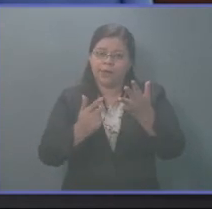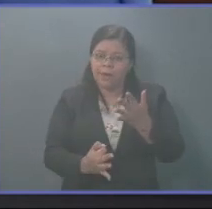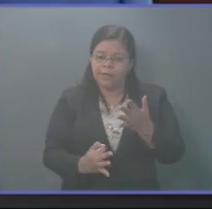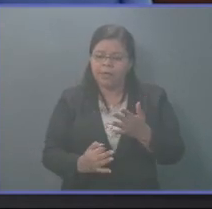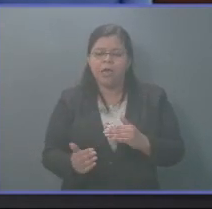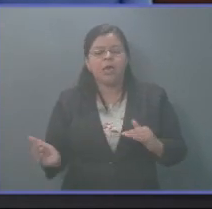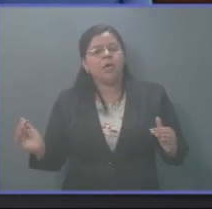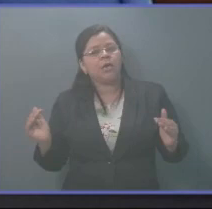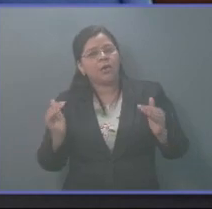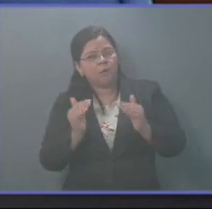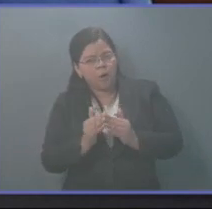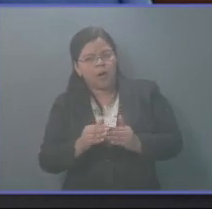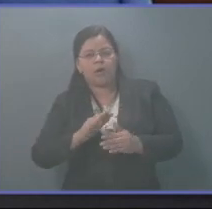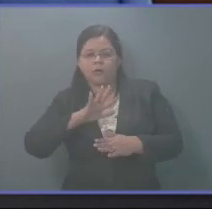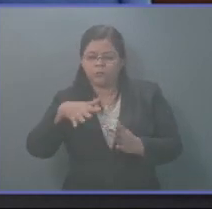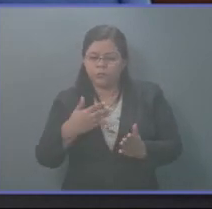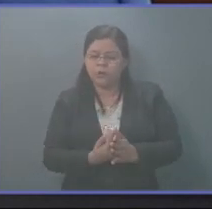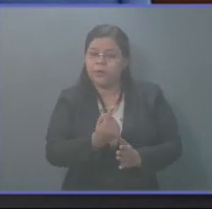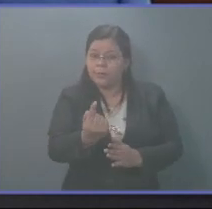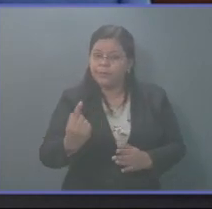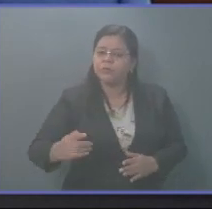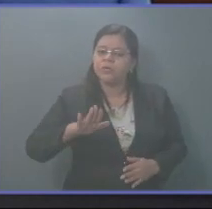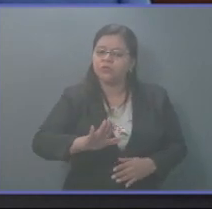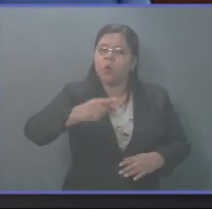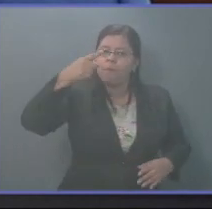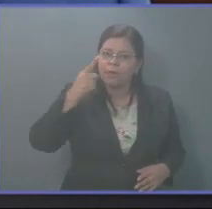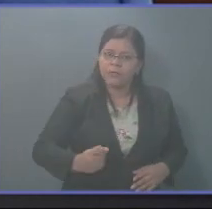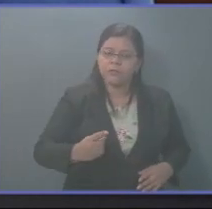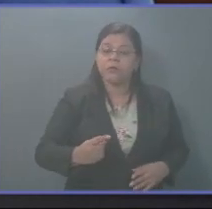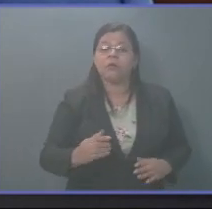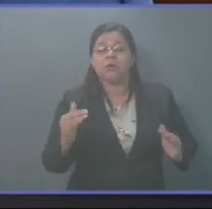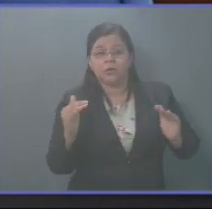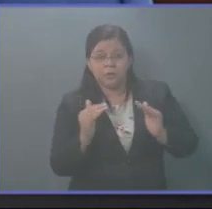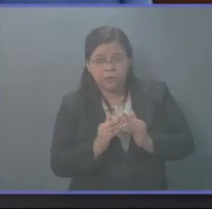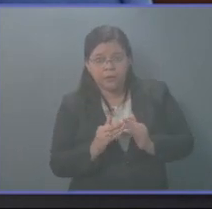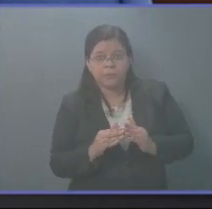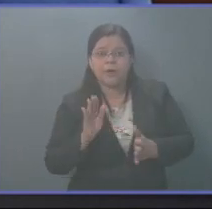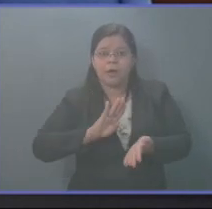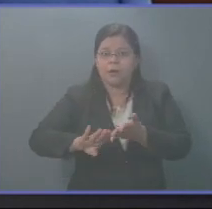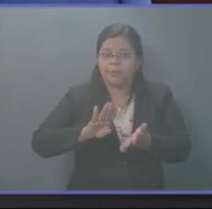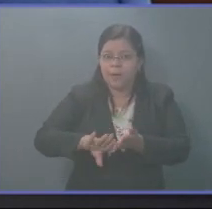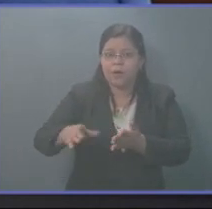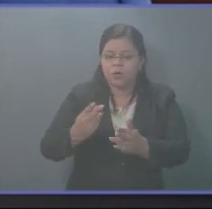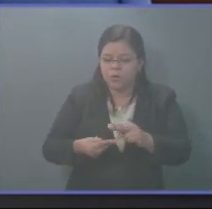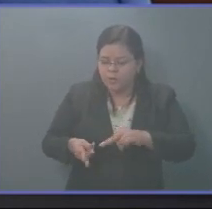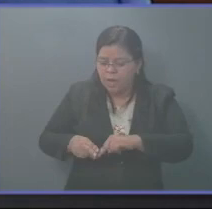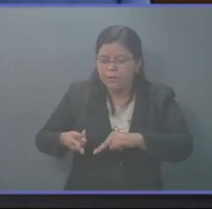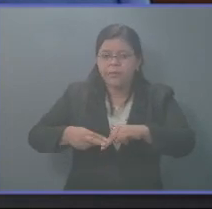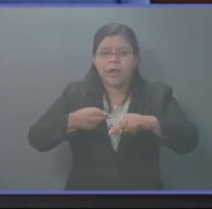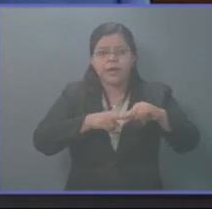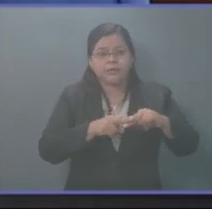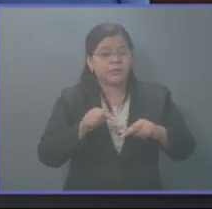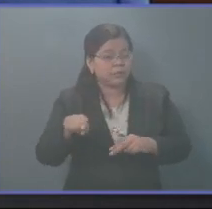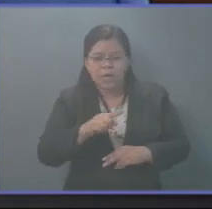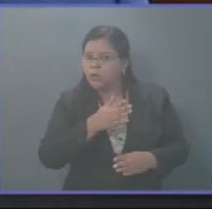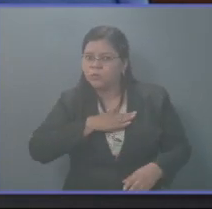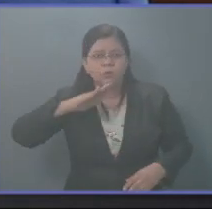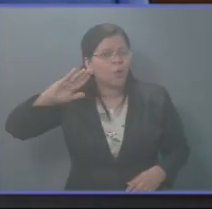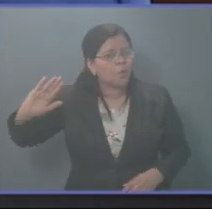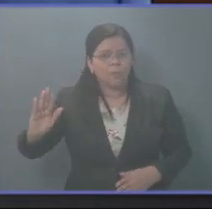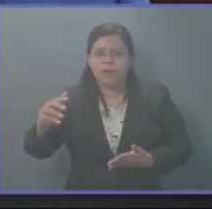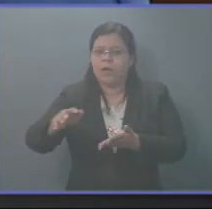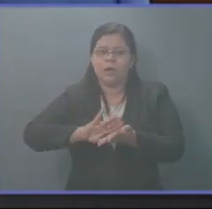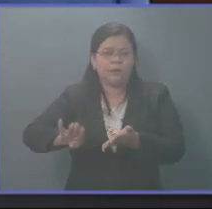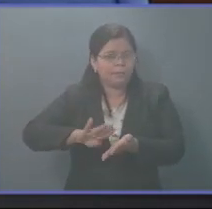de naturaleza tributaria las obligaciones de los contribuyentes responsables y terceros referentes al pago de intereses o sanciones o al cumplimiento de deberes